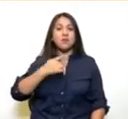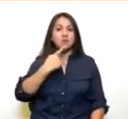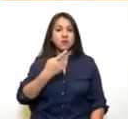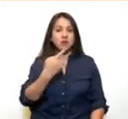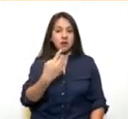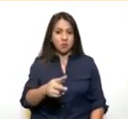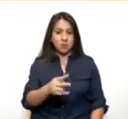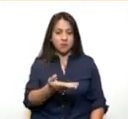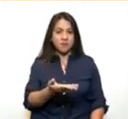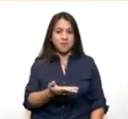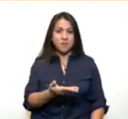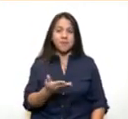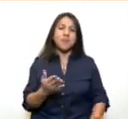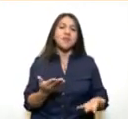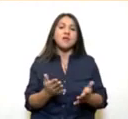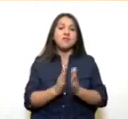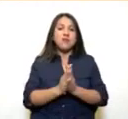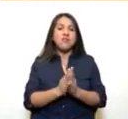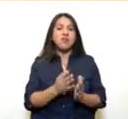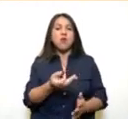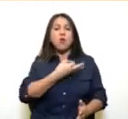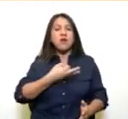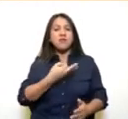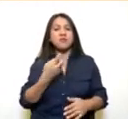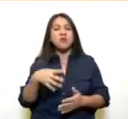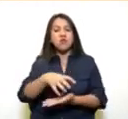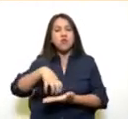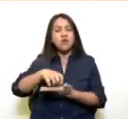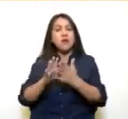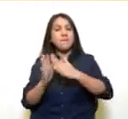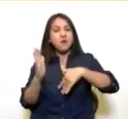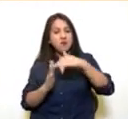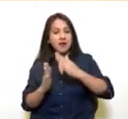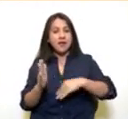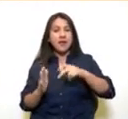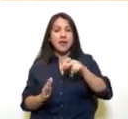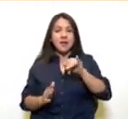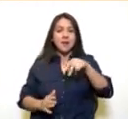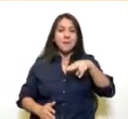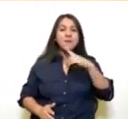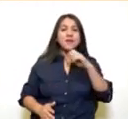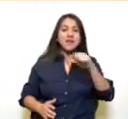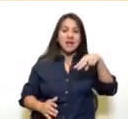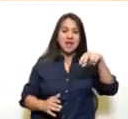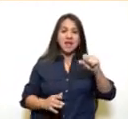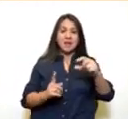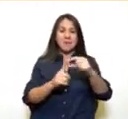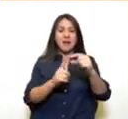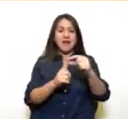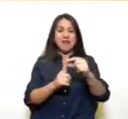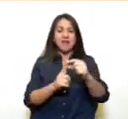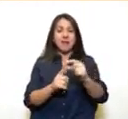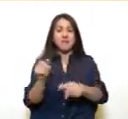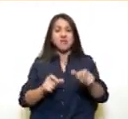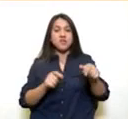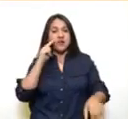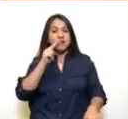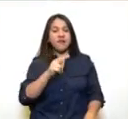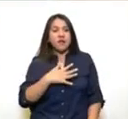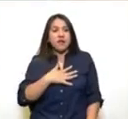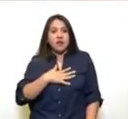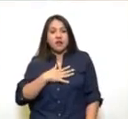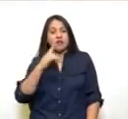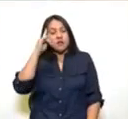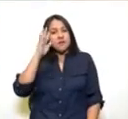es que me hable un poco de la pintana la pintana es una palabra que para mucha gente que no ha vivido y queda dentro del